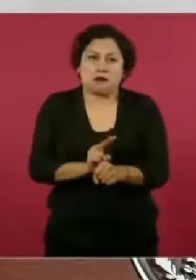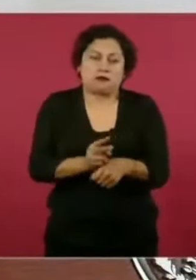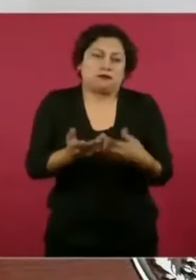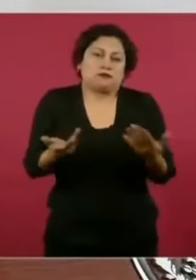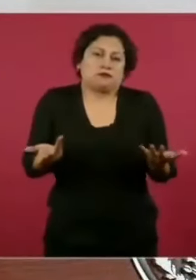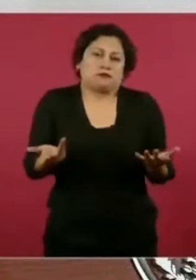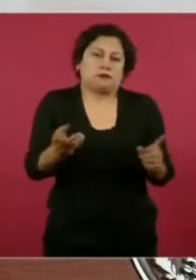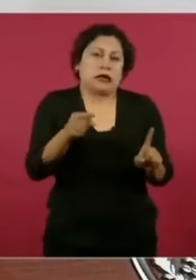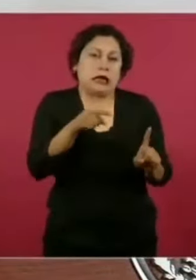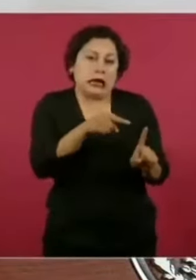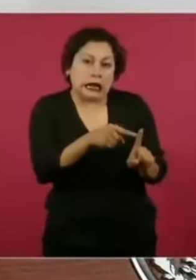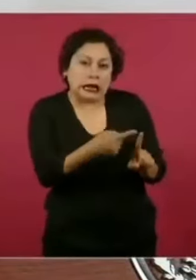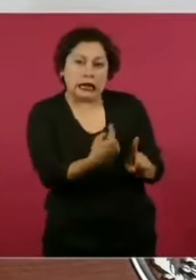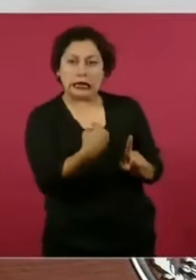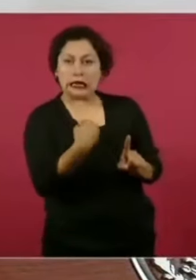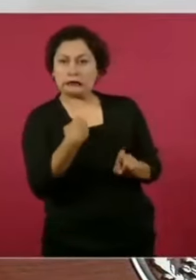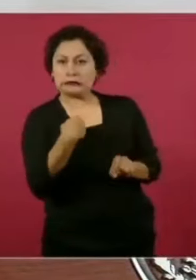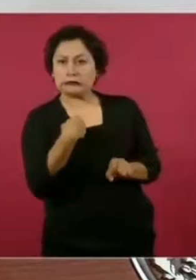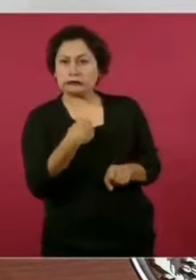conmigo,